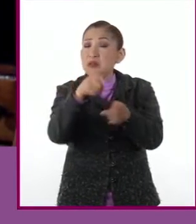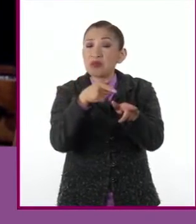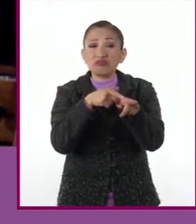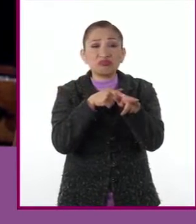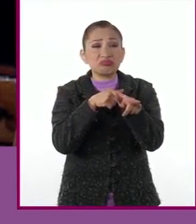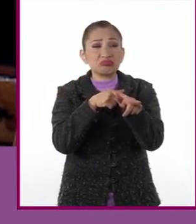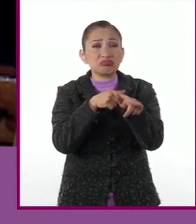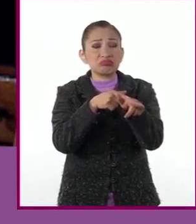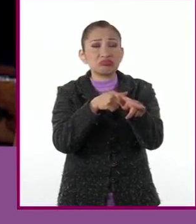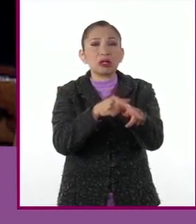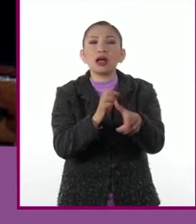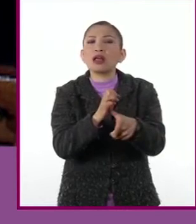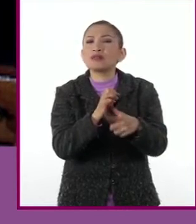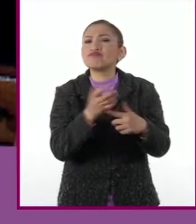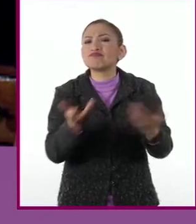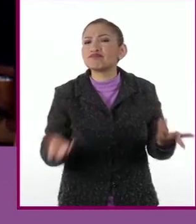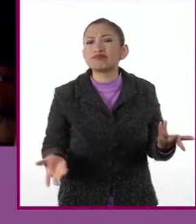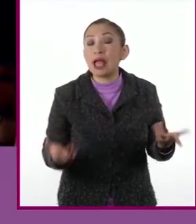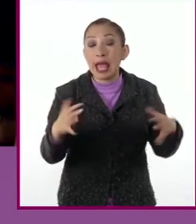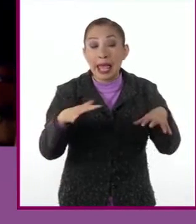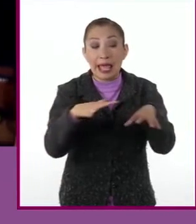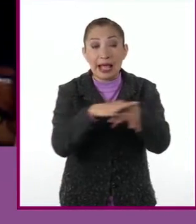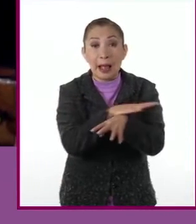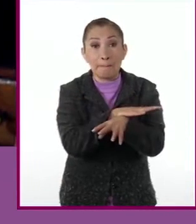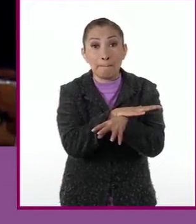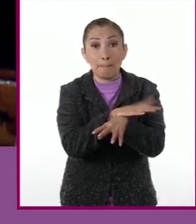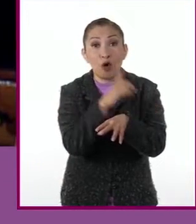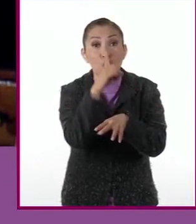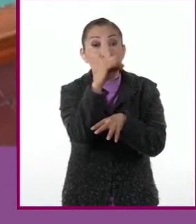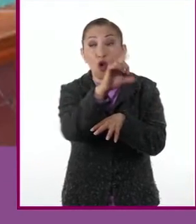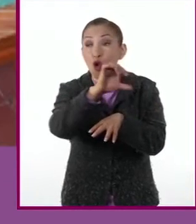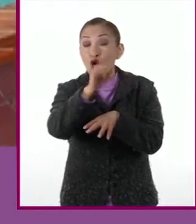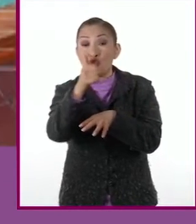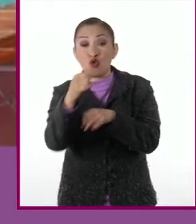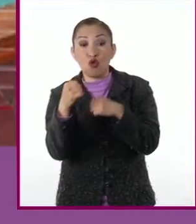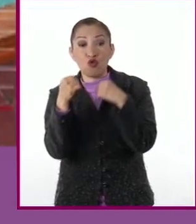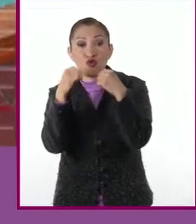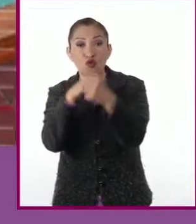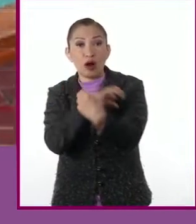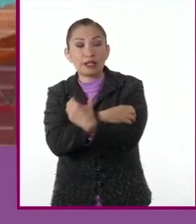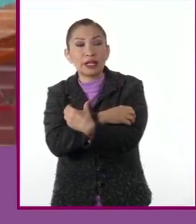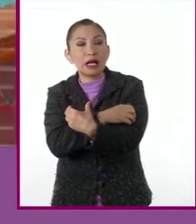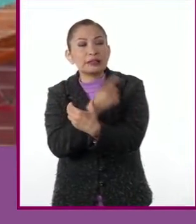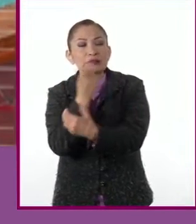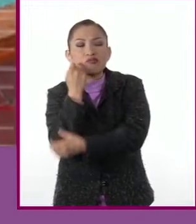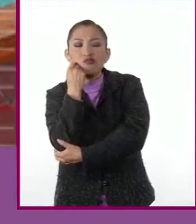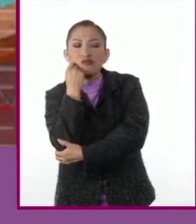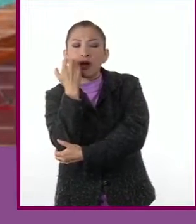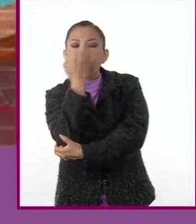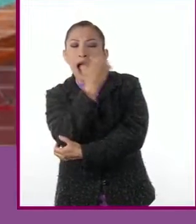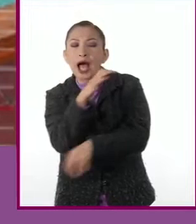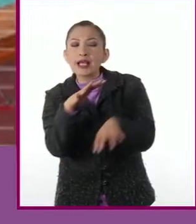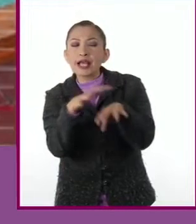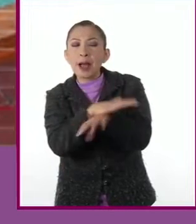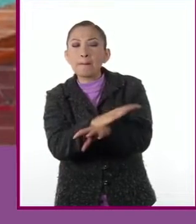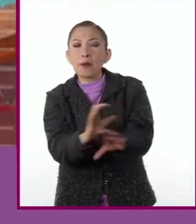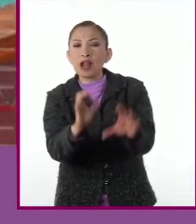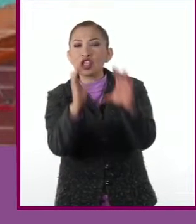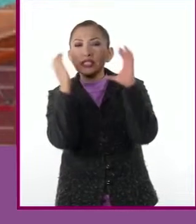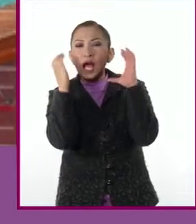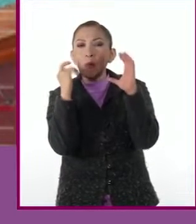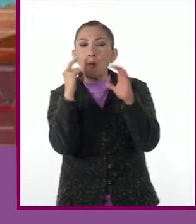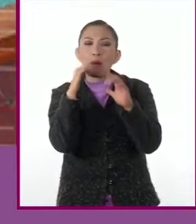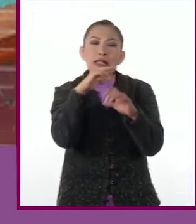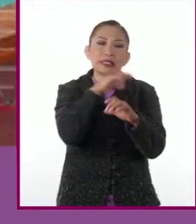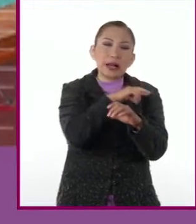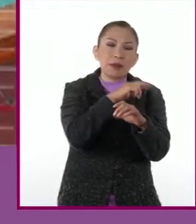movimiento. Entonces, el cambio provocado por una fuerza tiene que significar un cambio en la velocidad,